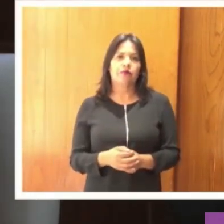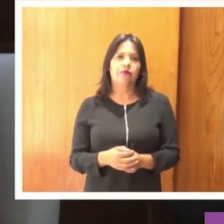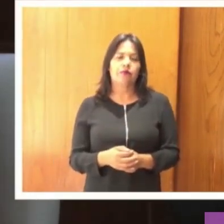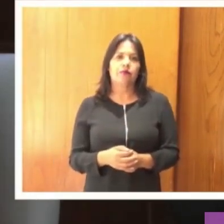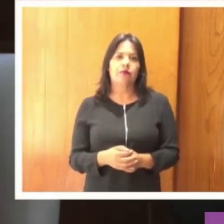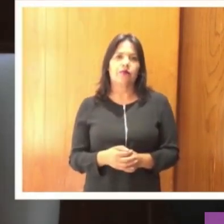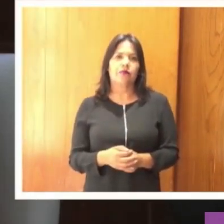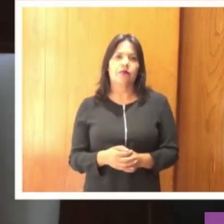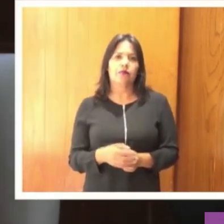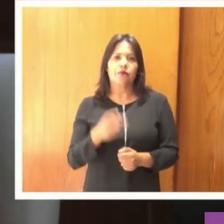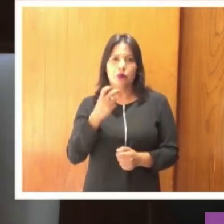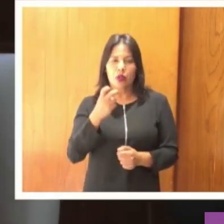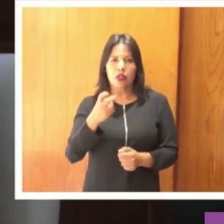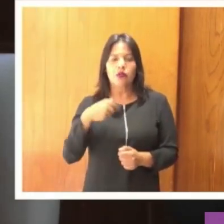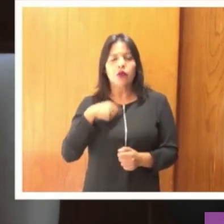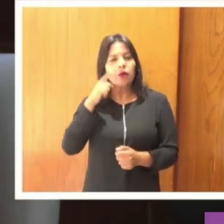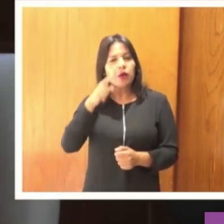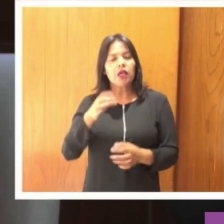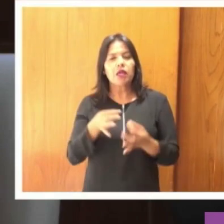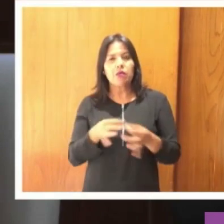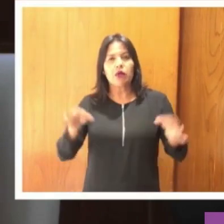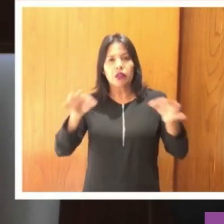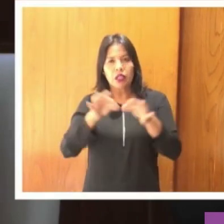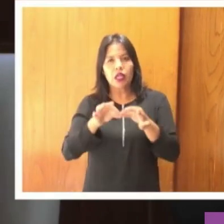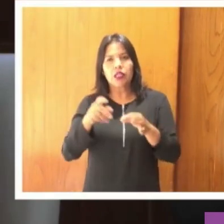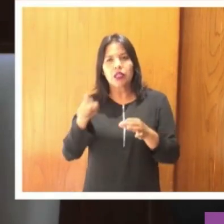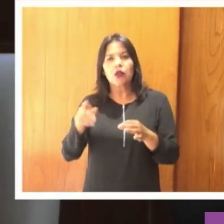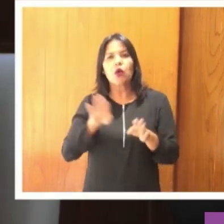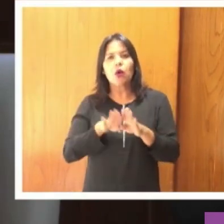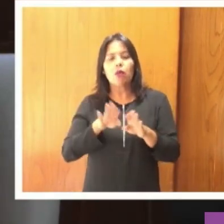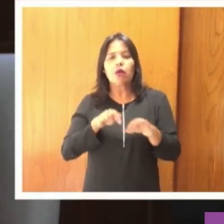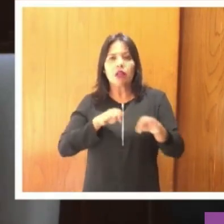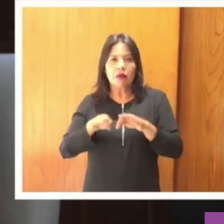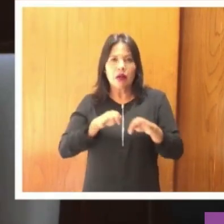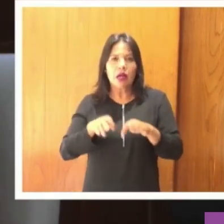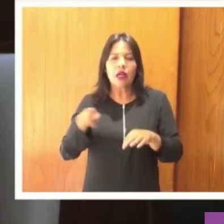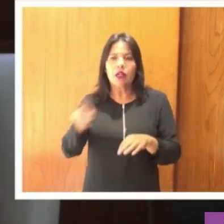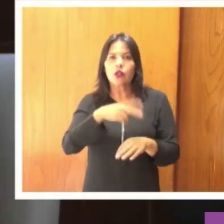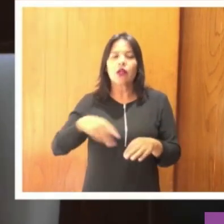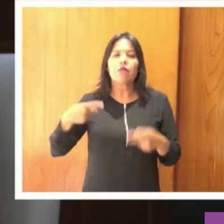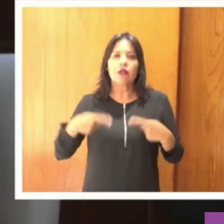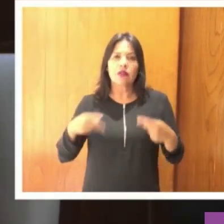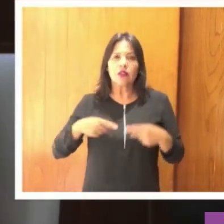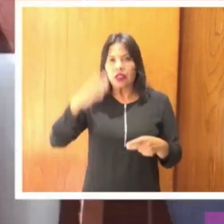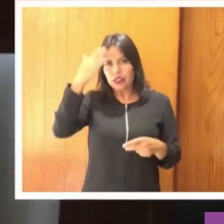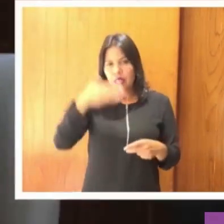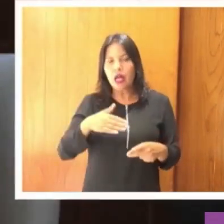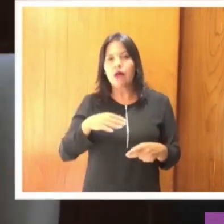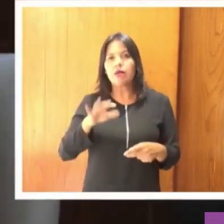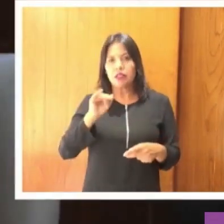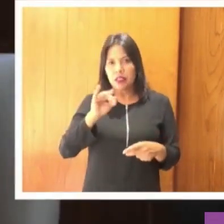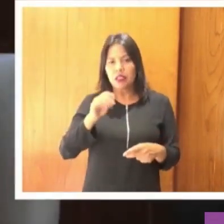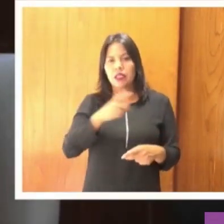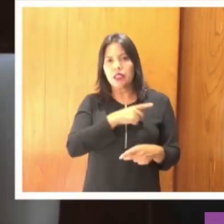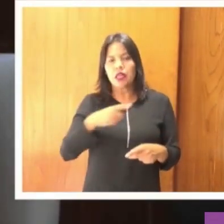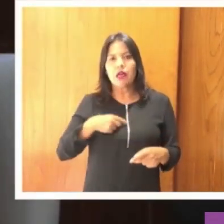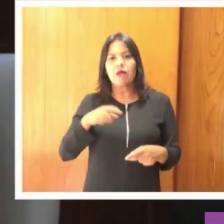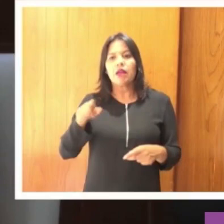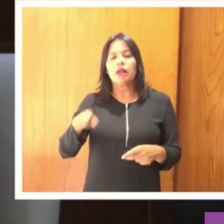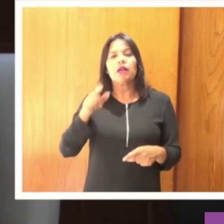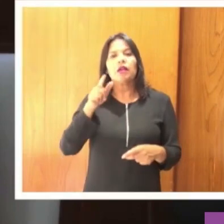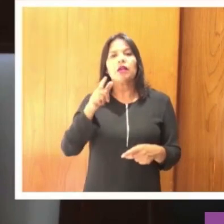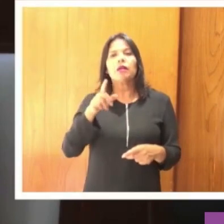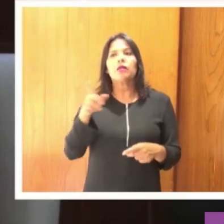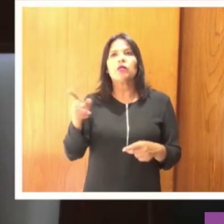la labor que se realiza, la sociedad debe de tener plena certeza para su actuar, siendo el acceso a la información pública